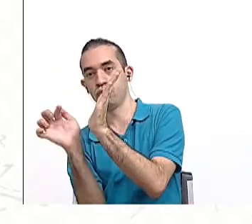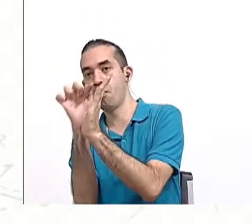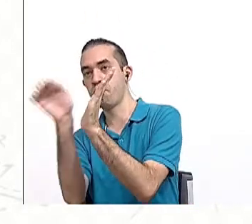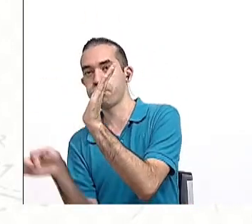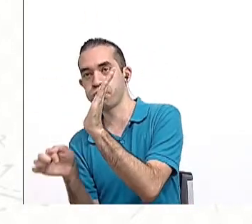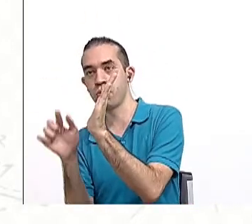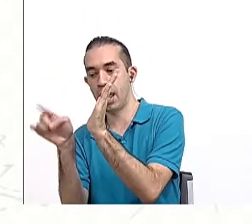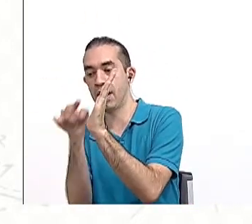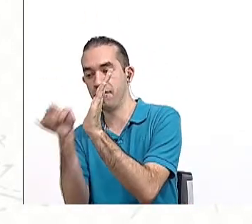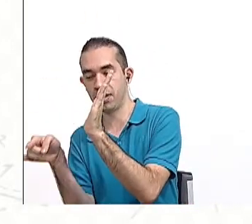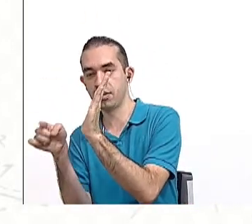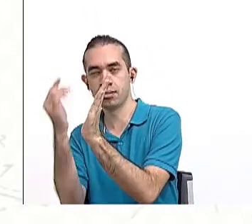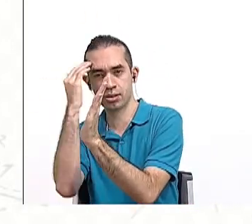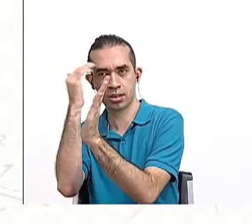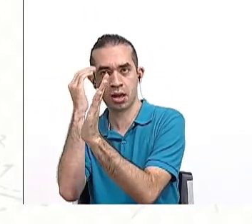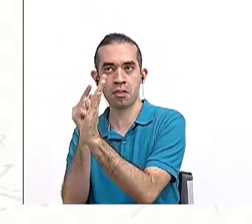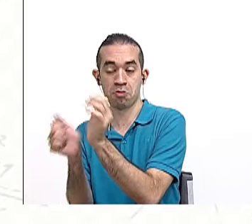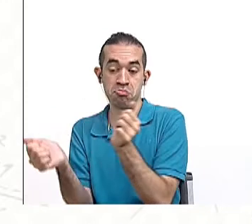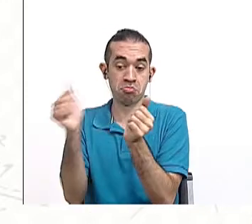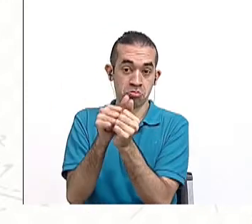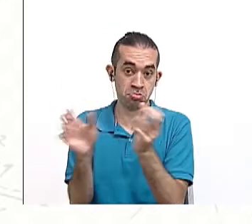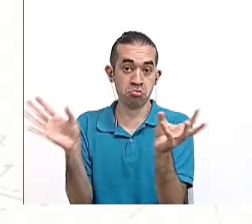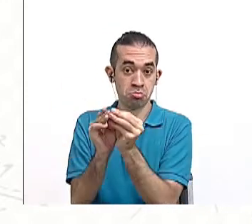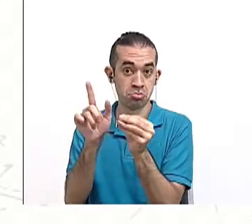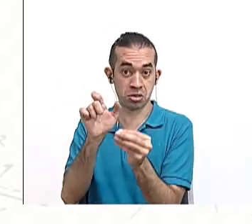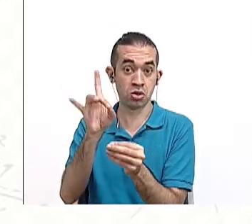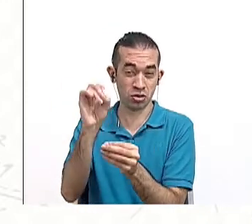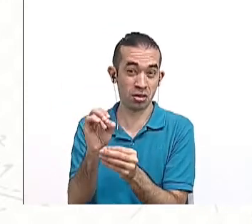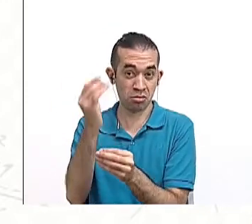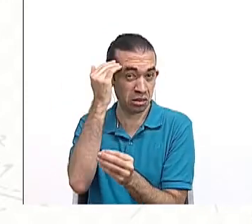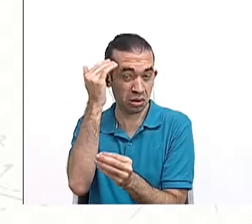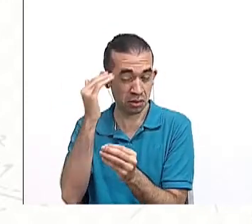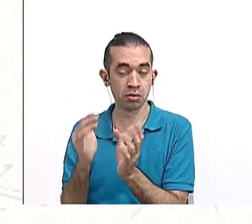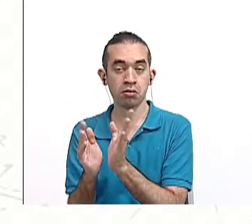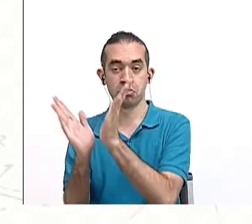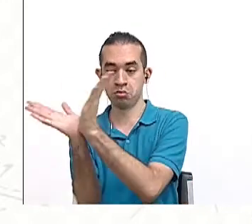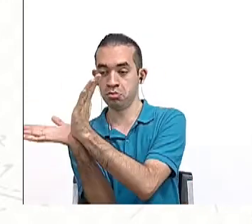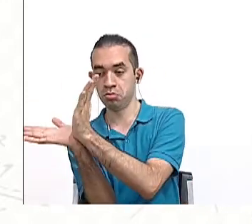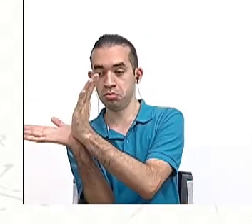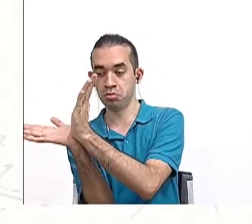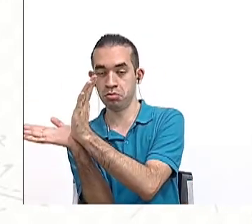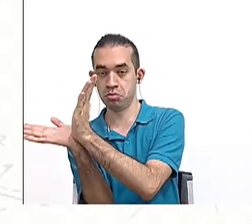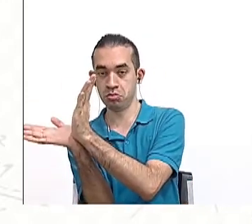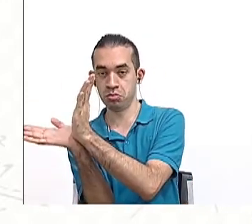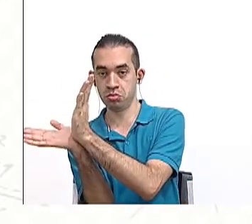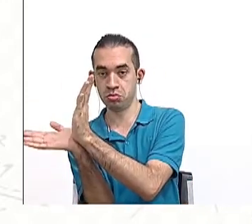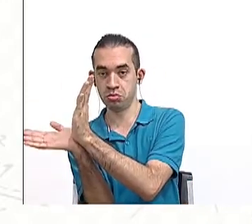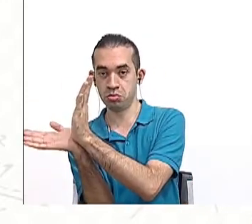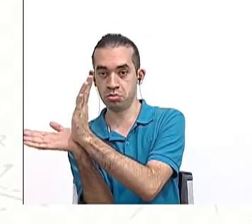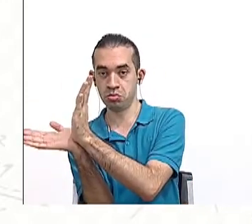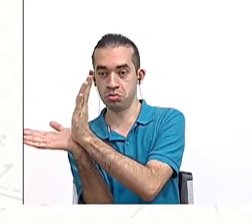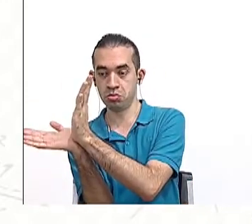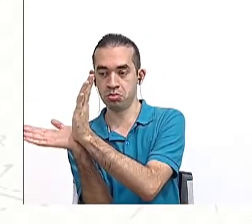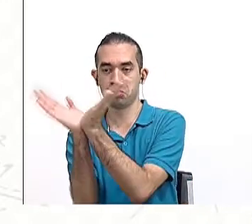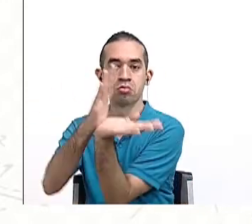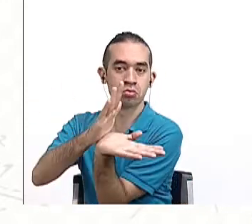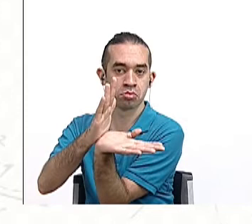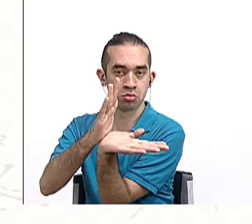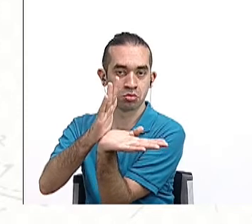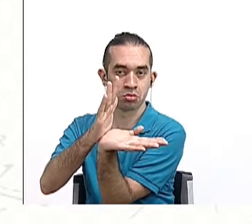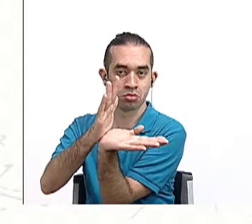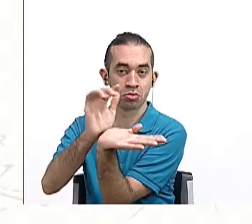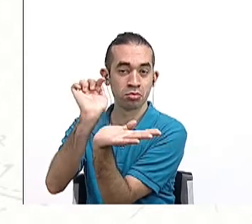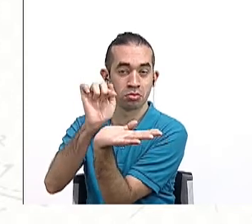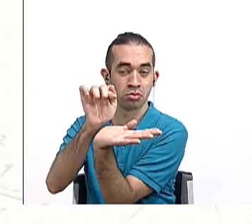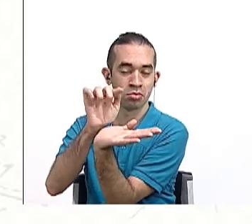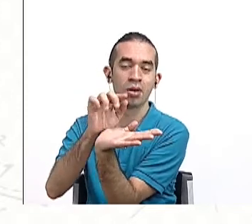si son suplementarios con alguien les parece entonces alfa el ángulo cuya mides alfa con quien es suplementario muy